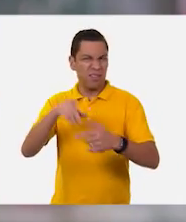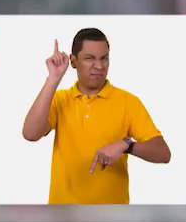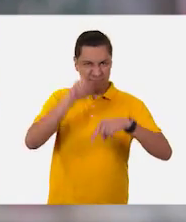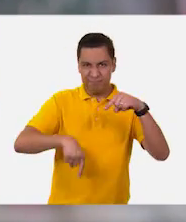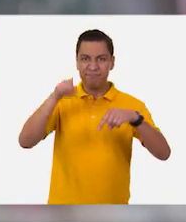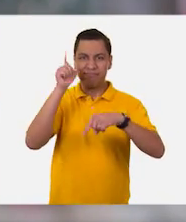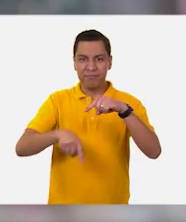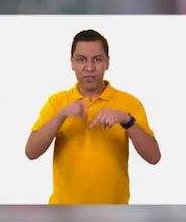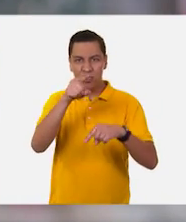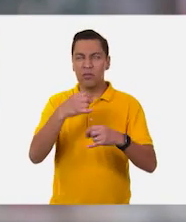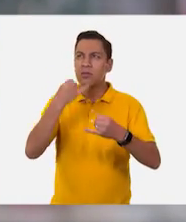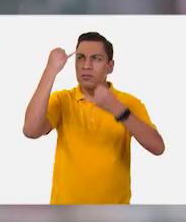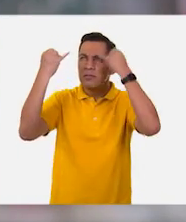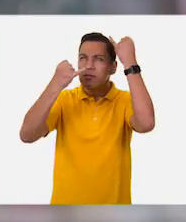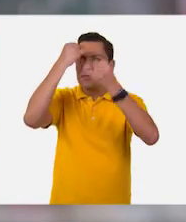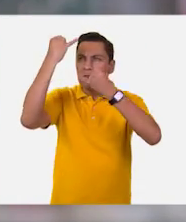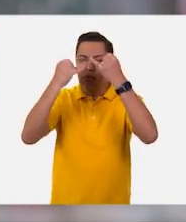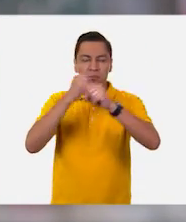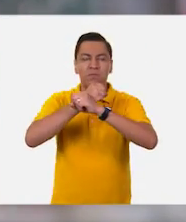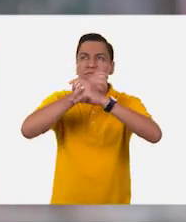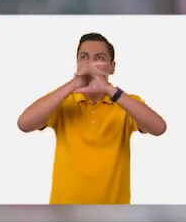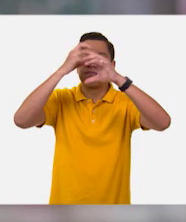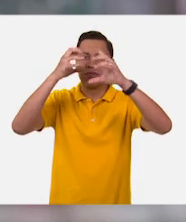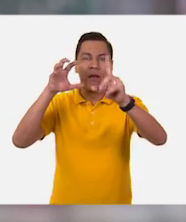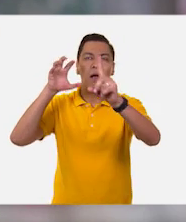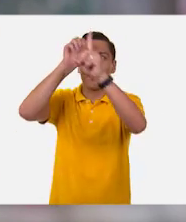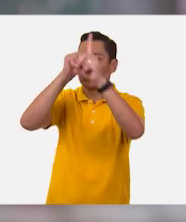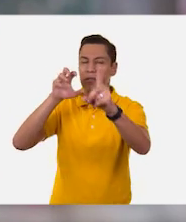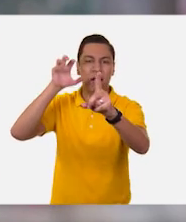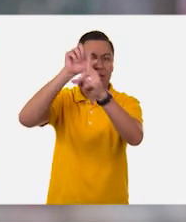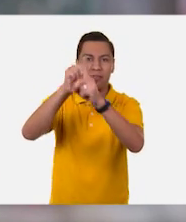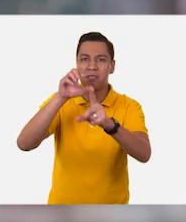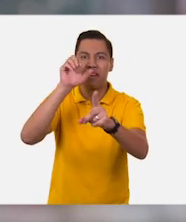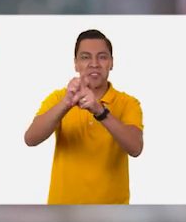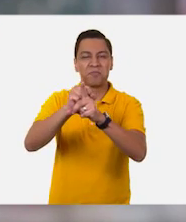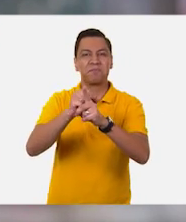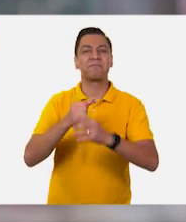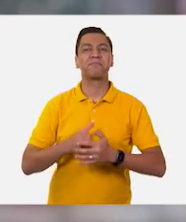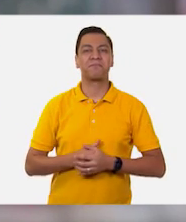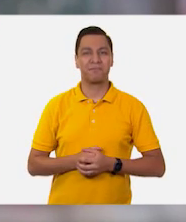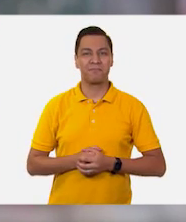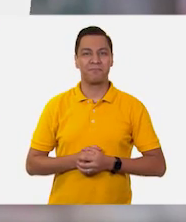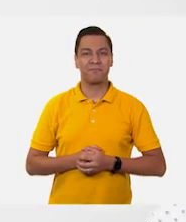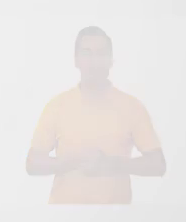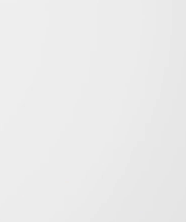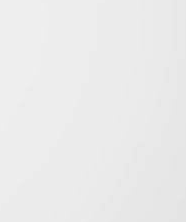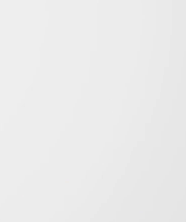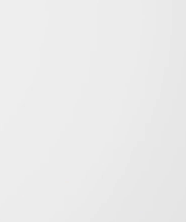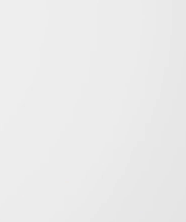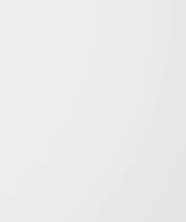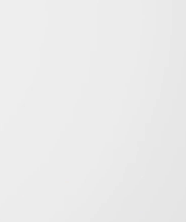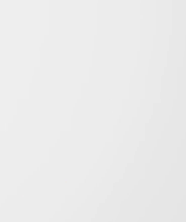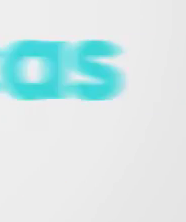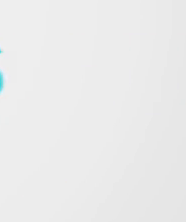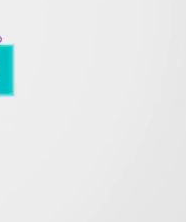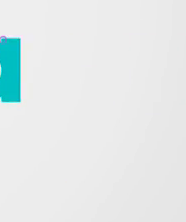sueños, innovar y crear esperanzas, y sobre todo, dejar tu nombre marcado en la historia.